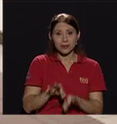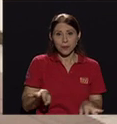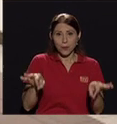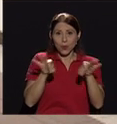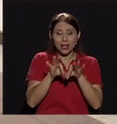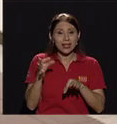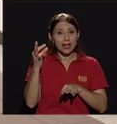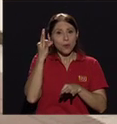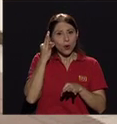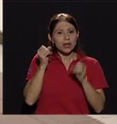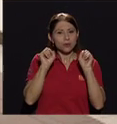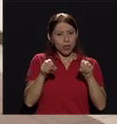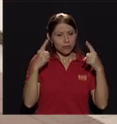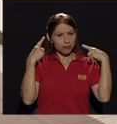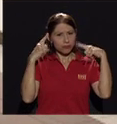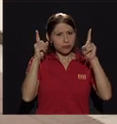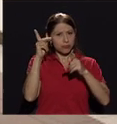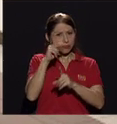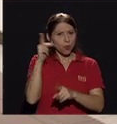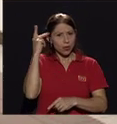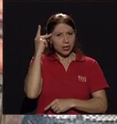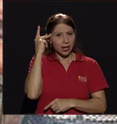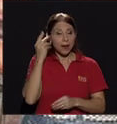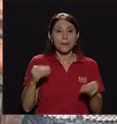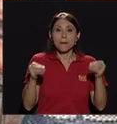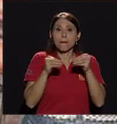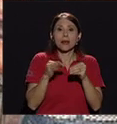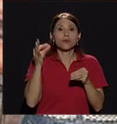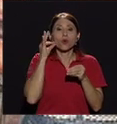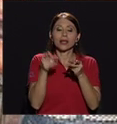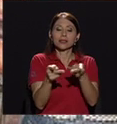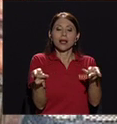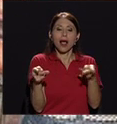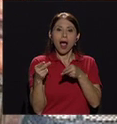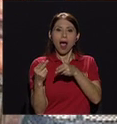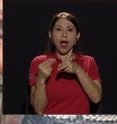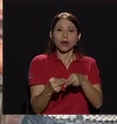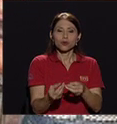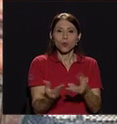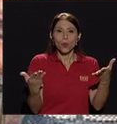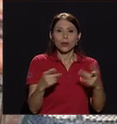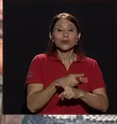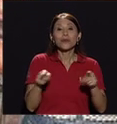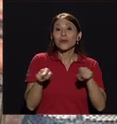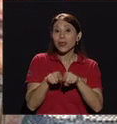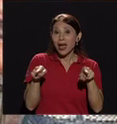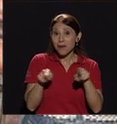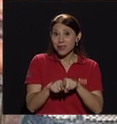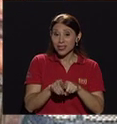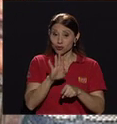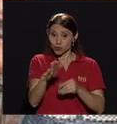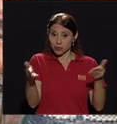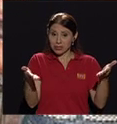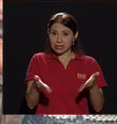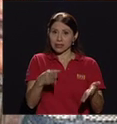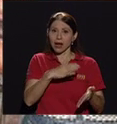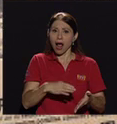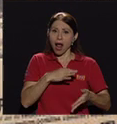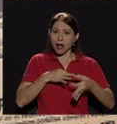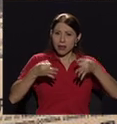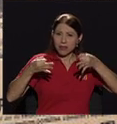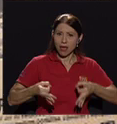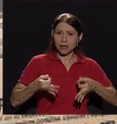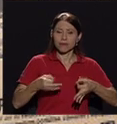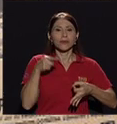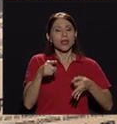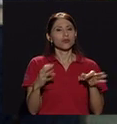mujeres a la política, que haya más mujeres ocupando cargos públicos, pero también preocuparnos por la calidad de esa presencia. Y eso tiene que ver